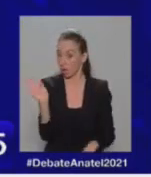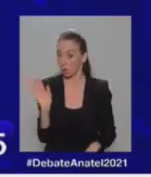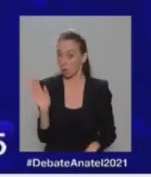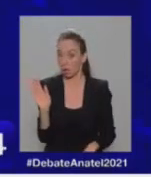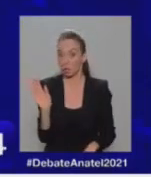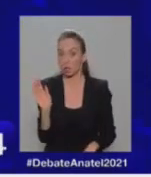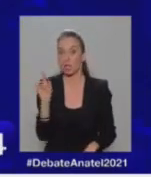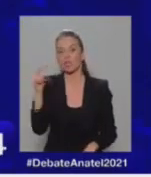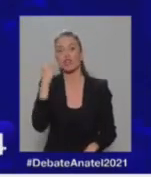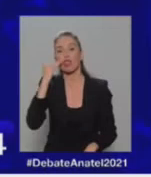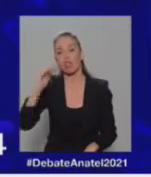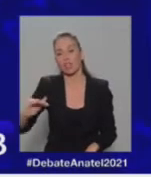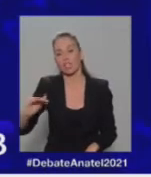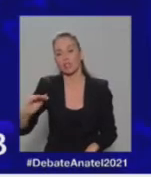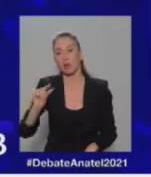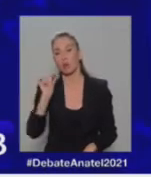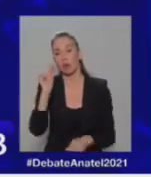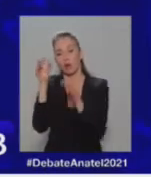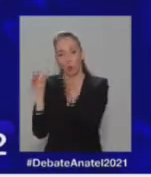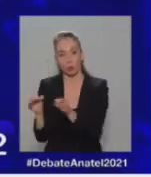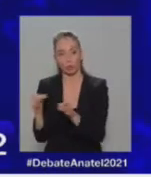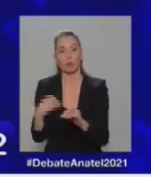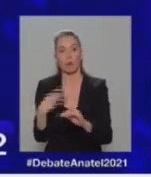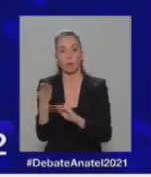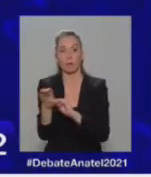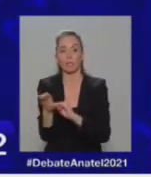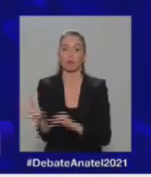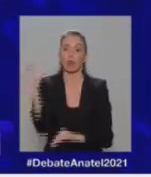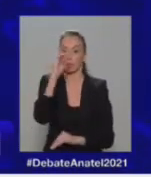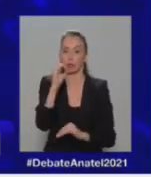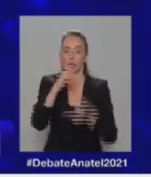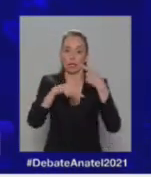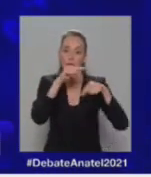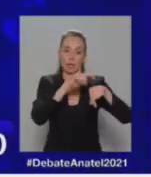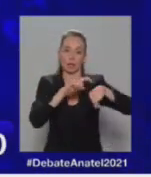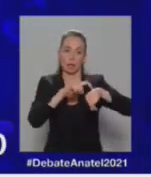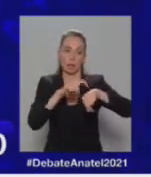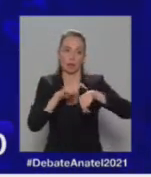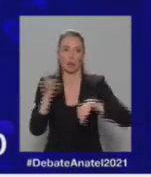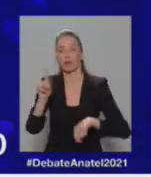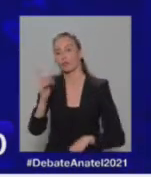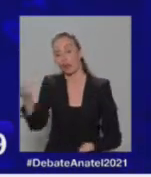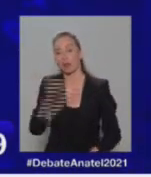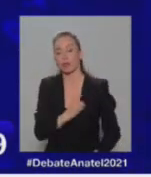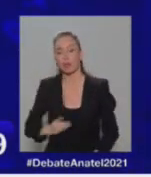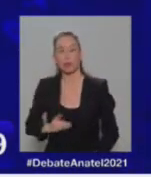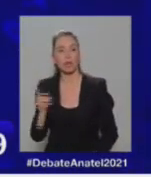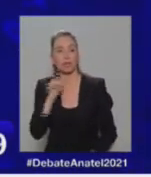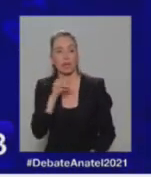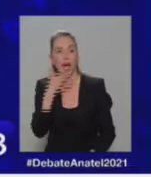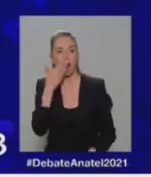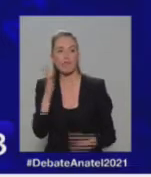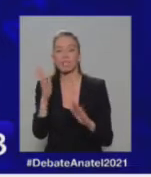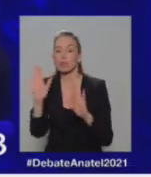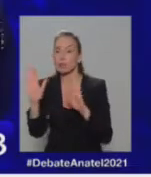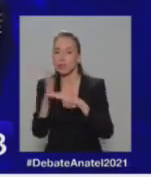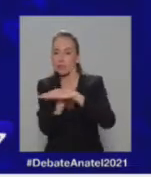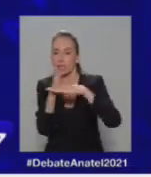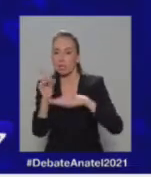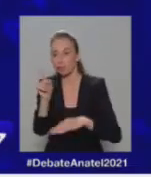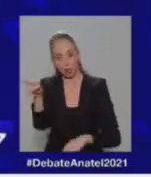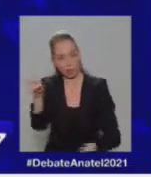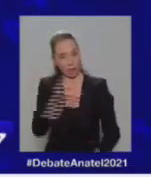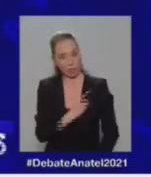qué? Porque las mujeres fueron las que nos vacunaron, las más golpeadas por la pandemia, las que ganan menos, etc. De una vez por